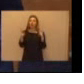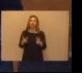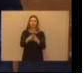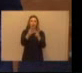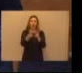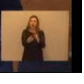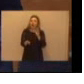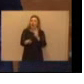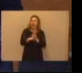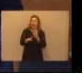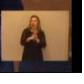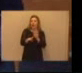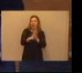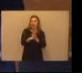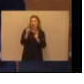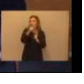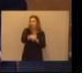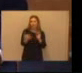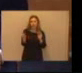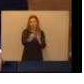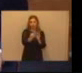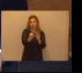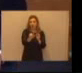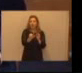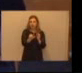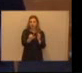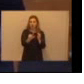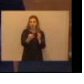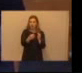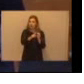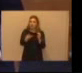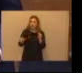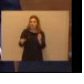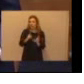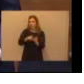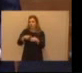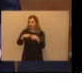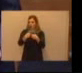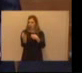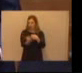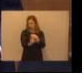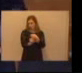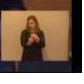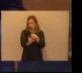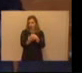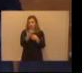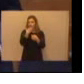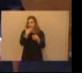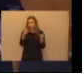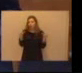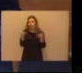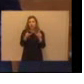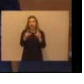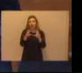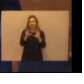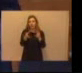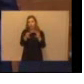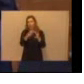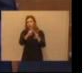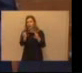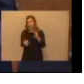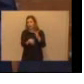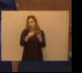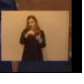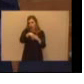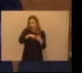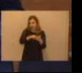continuado que involucre a múltiples actores. Usted lo decía ahora mismo, por ejemplo, medios de comunicación, el sistema educativo,